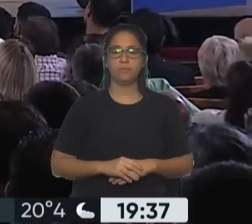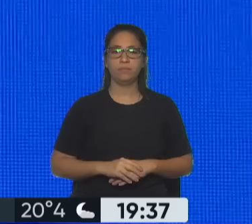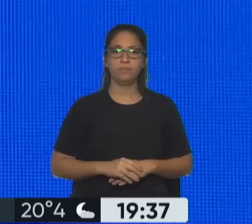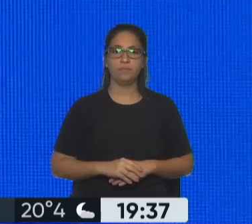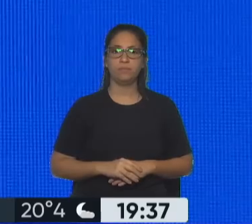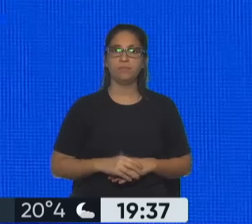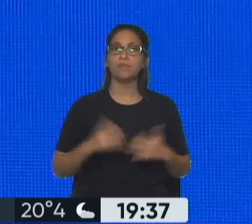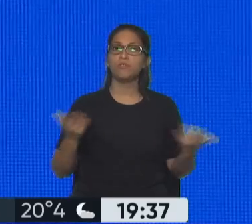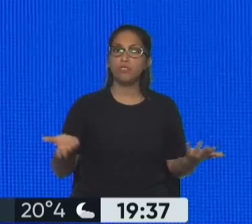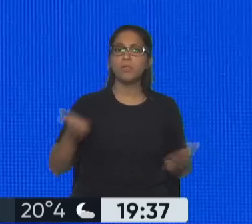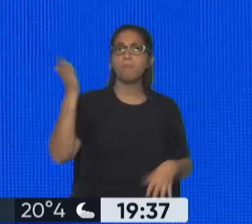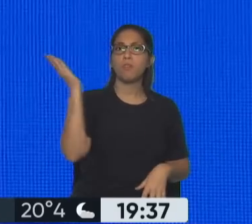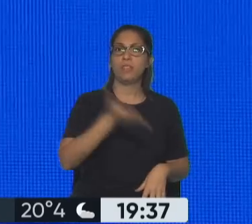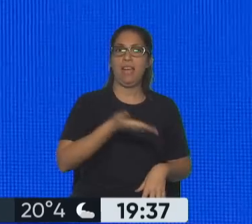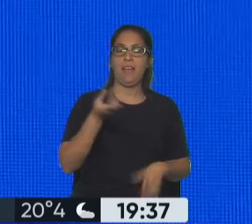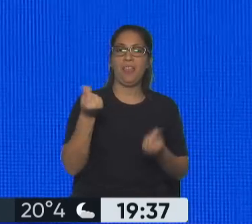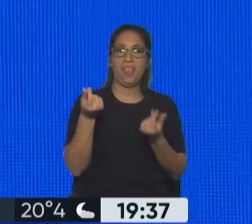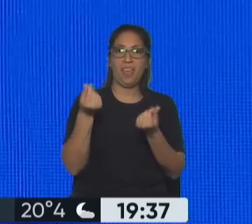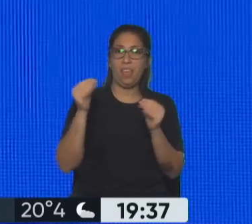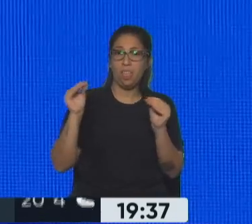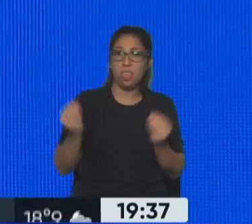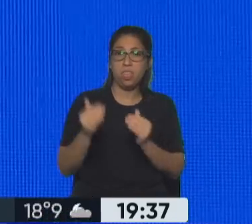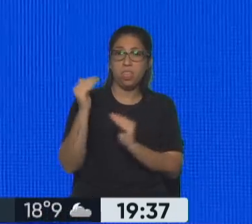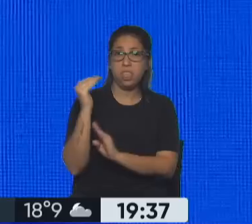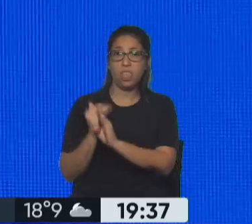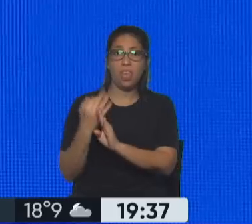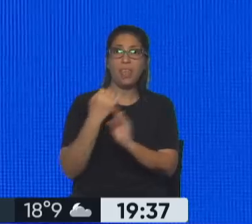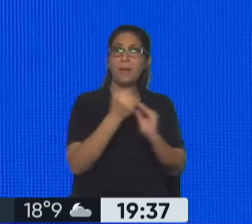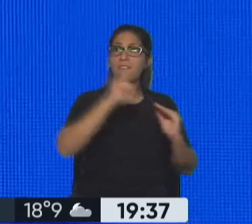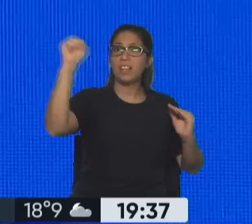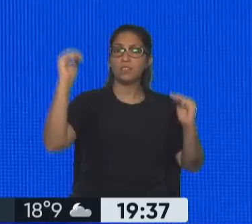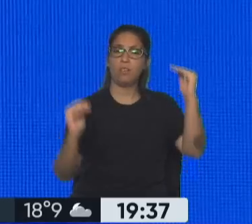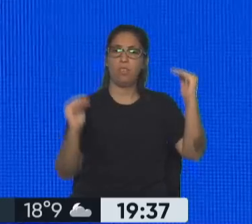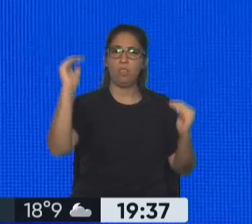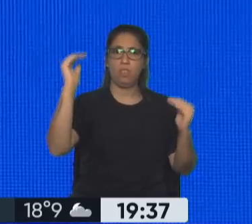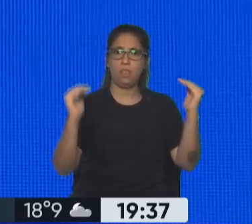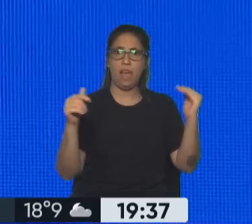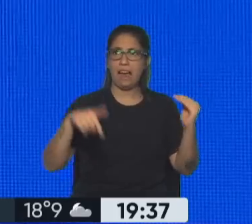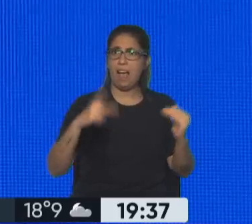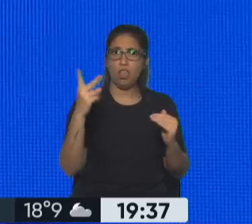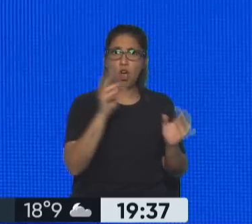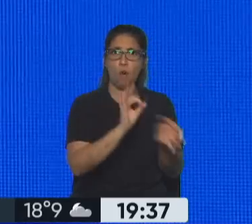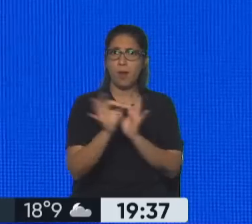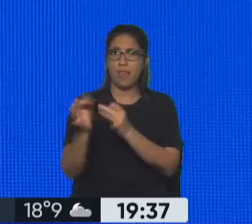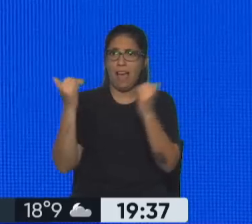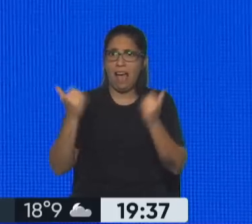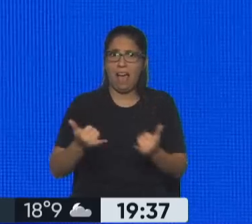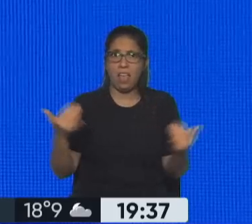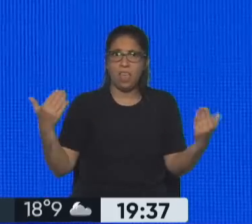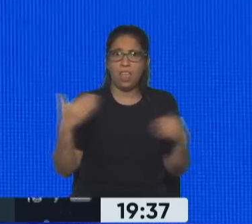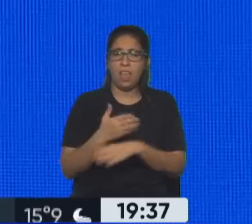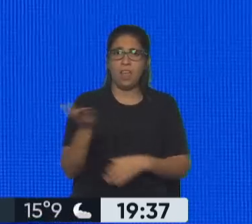que la tasa de devaluación tiene que acompañar a la inflación en un país de economía bimonetaria como el nuestro, donde el